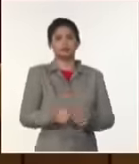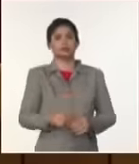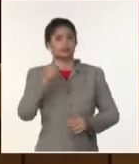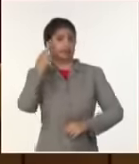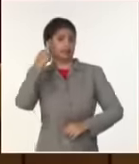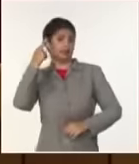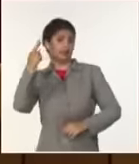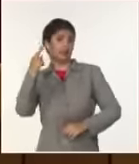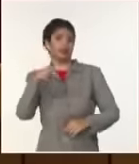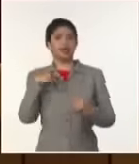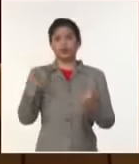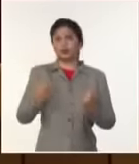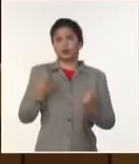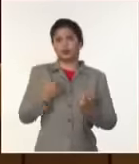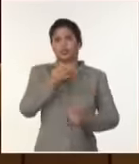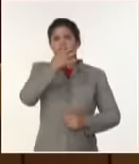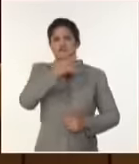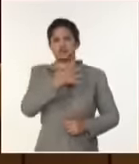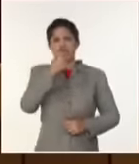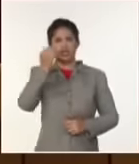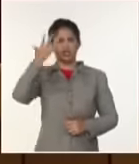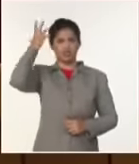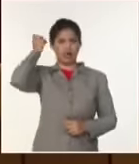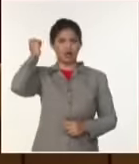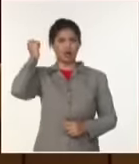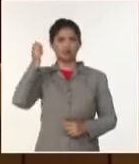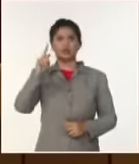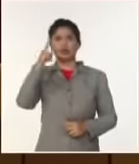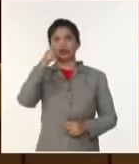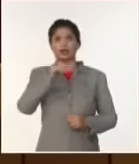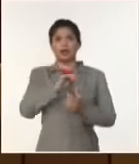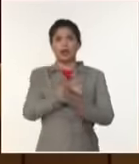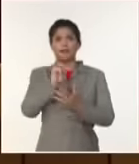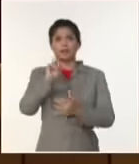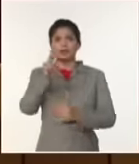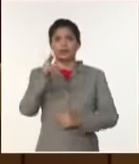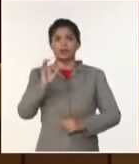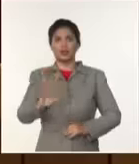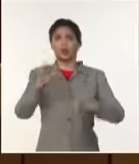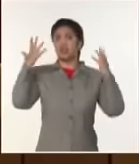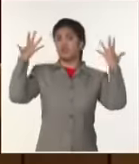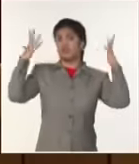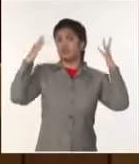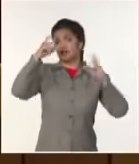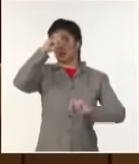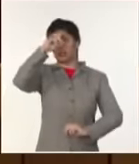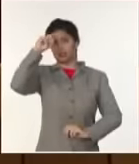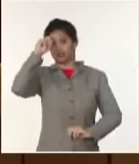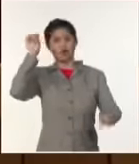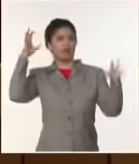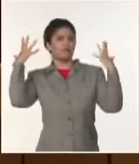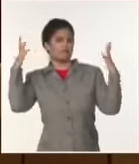apóstol, felicitamos al noble y laborioso pueblo espirituano y a toda Cuba.